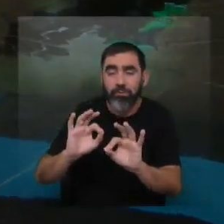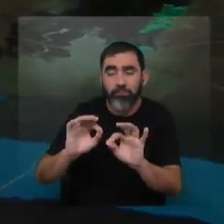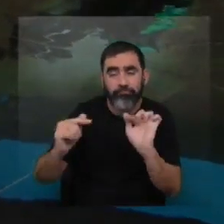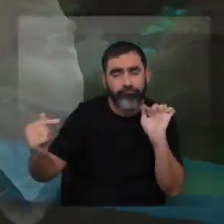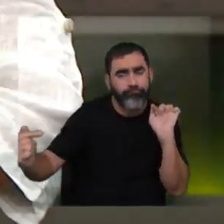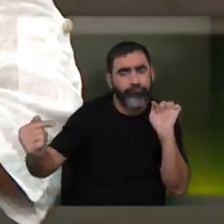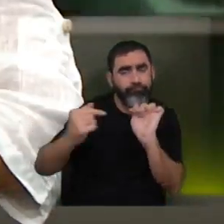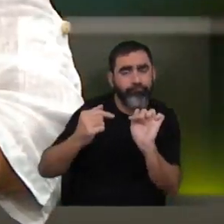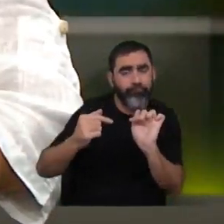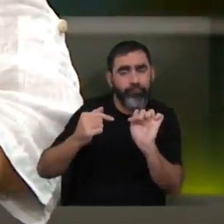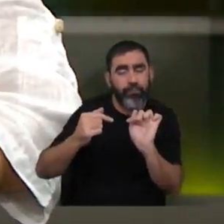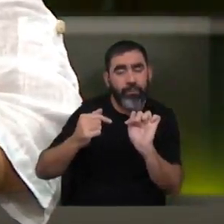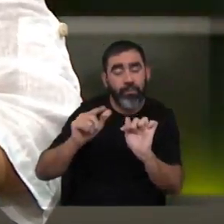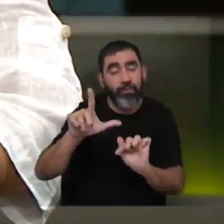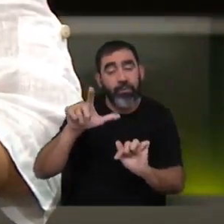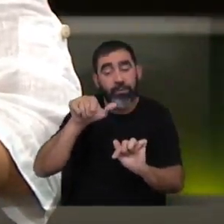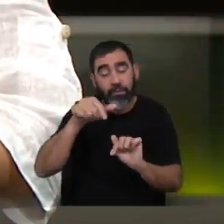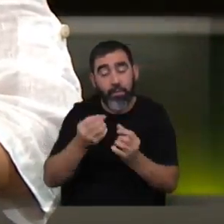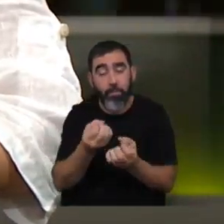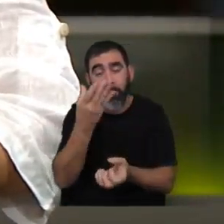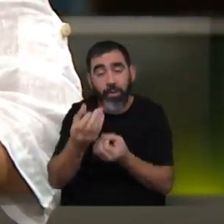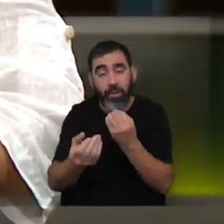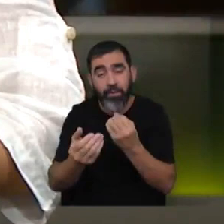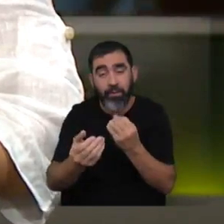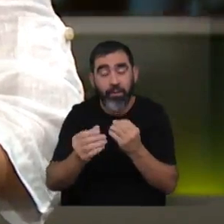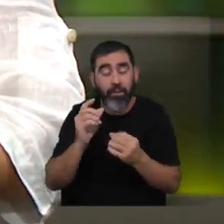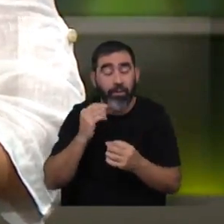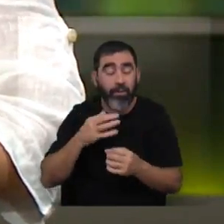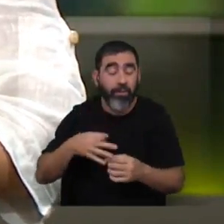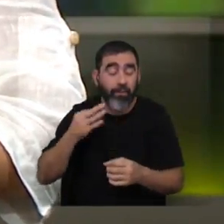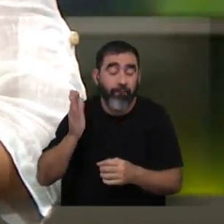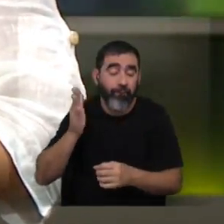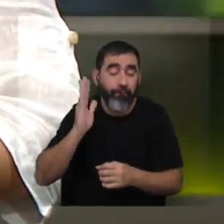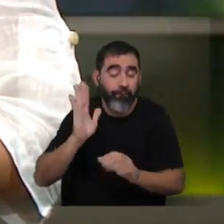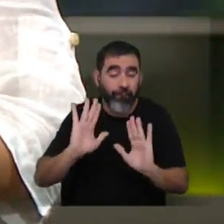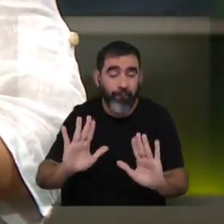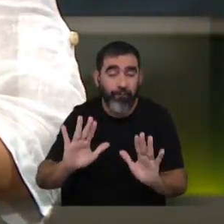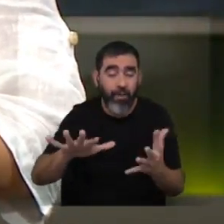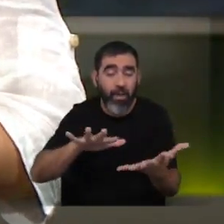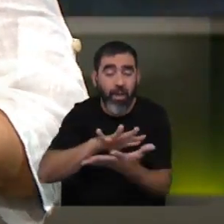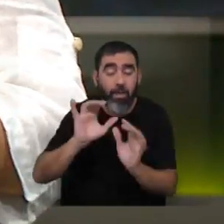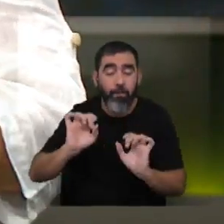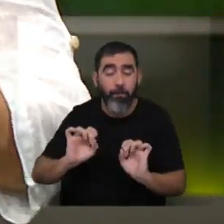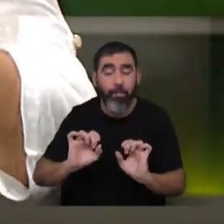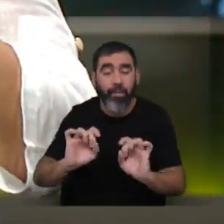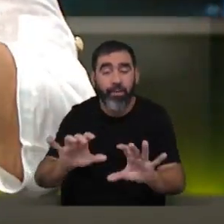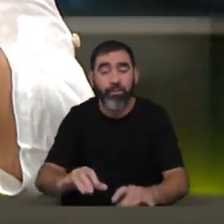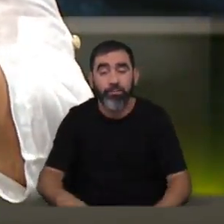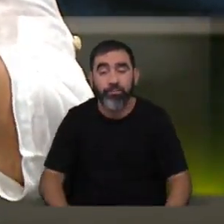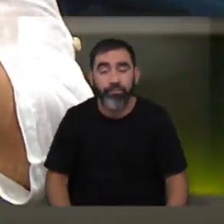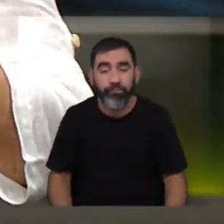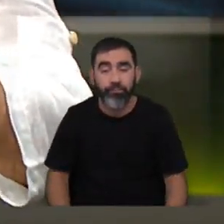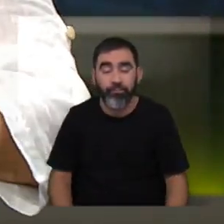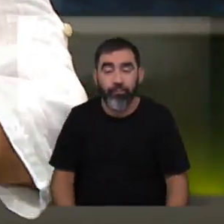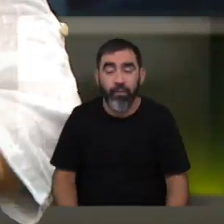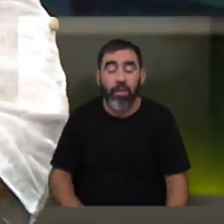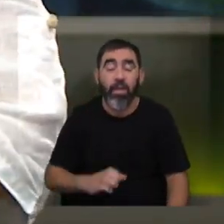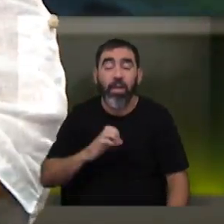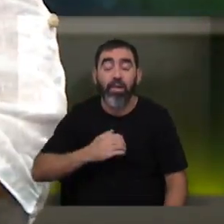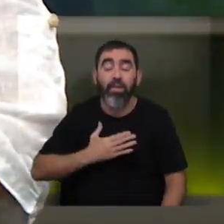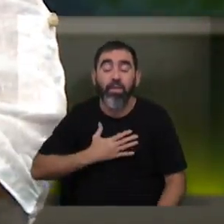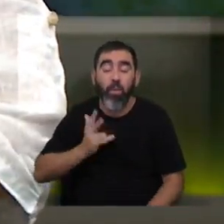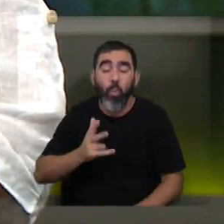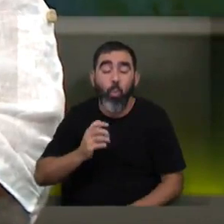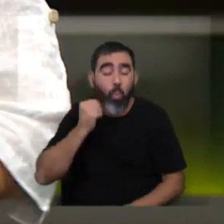contra de la posibilidad de esa planta de subsistir bien en un ambiente natural. O sea, son características que nosotros